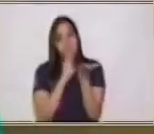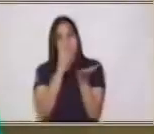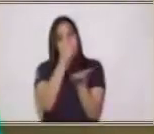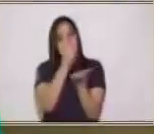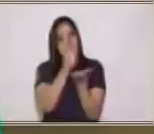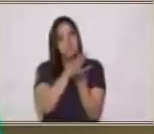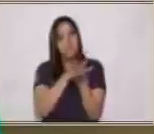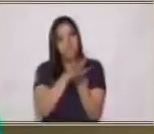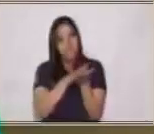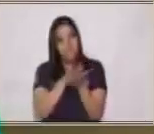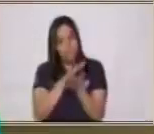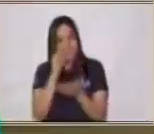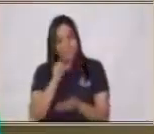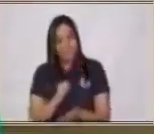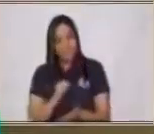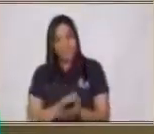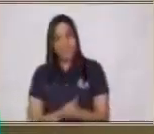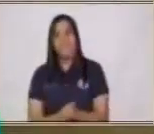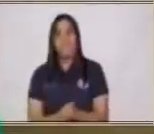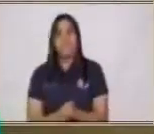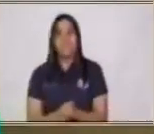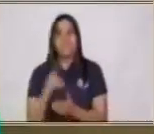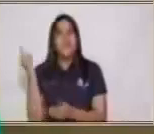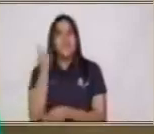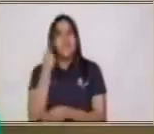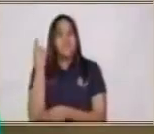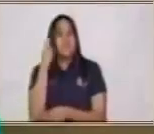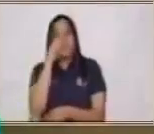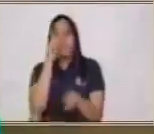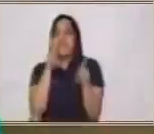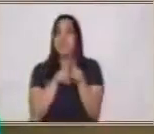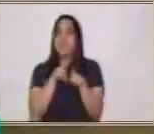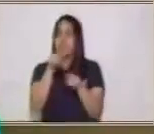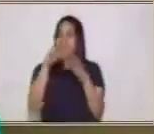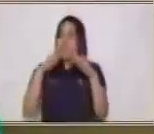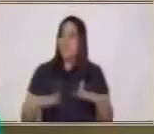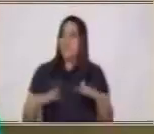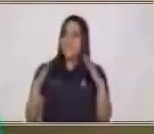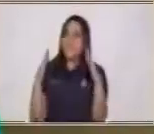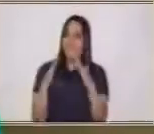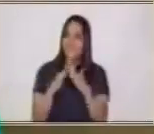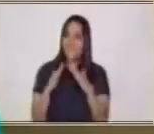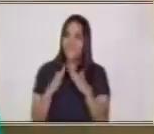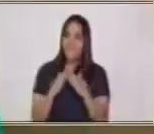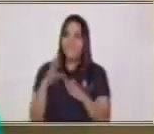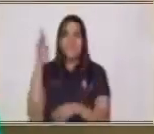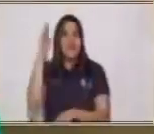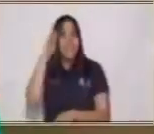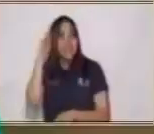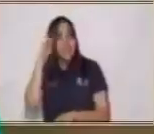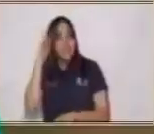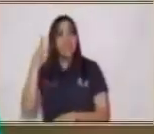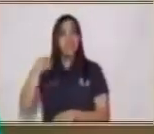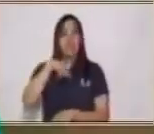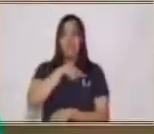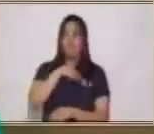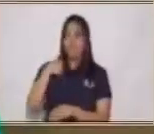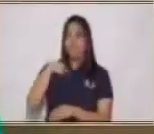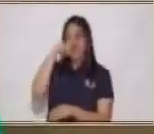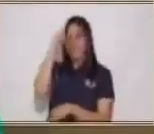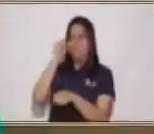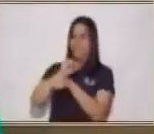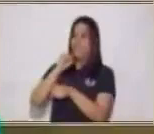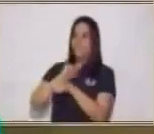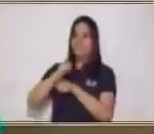utilices alcohol en gel. Lo importante también es que te quedes en casa. Recuerda, nosotros estamos